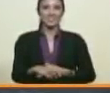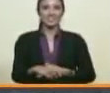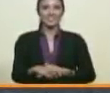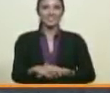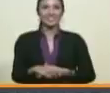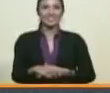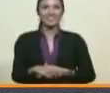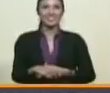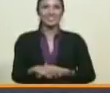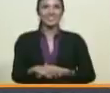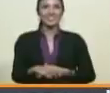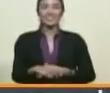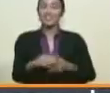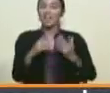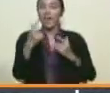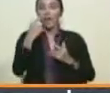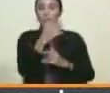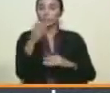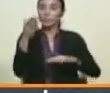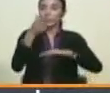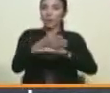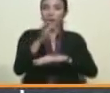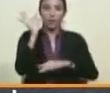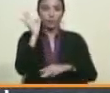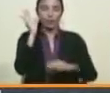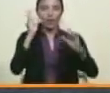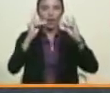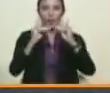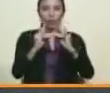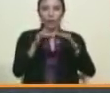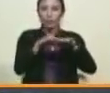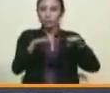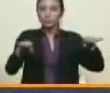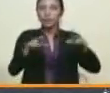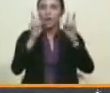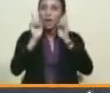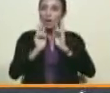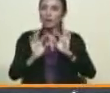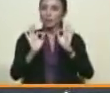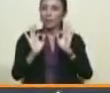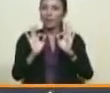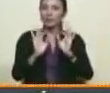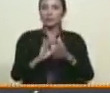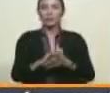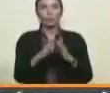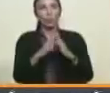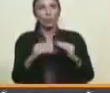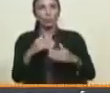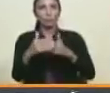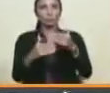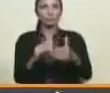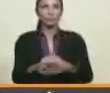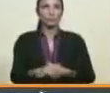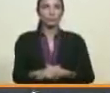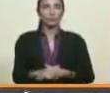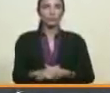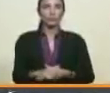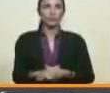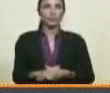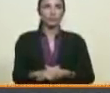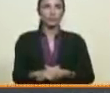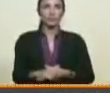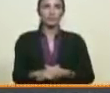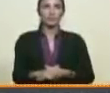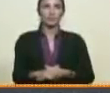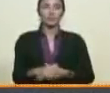se ha acostamos en la cama ginecológica se le realiza su aseo bulbo perineal y se procede a la atención del parto rector parto humanizado